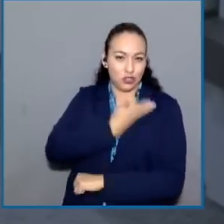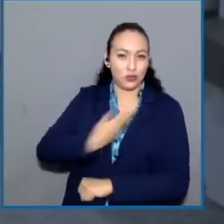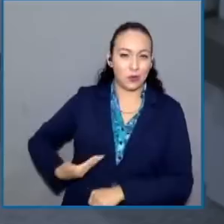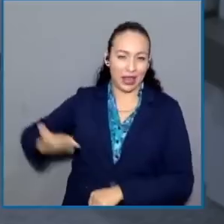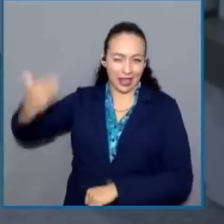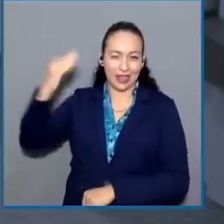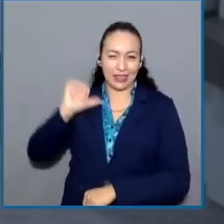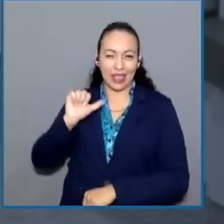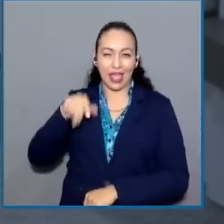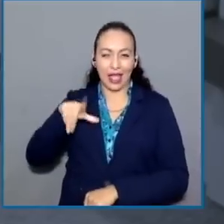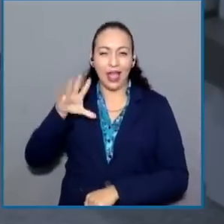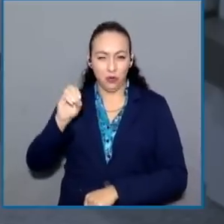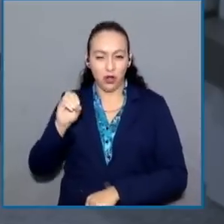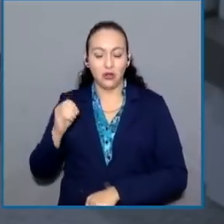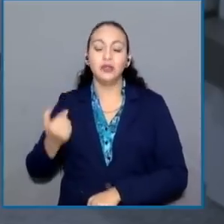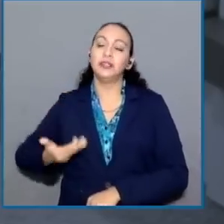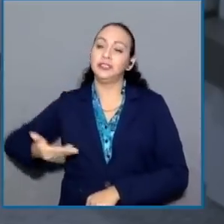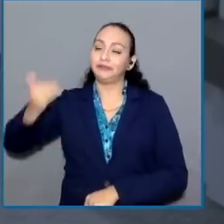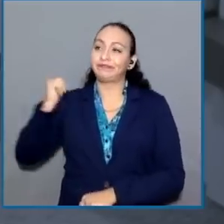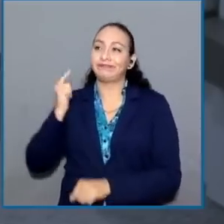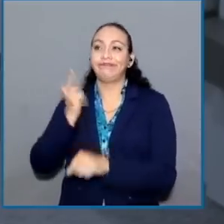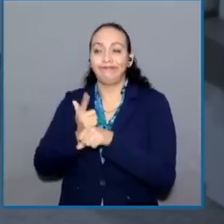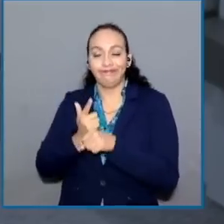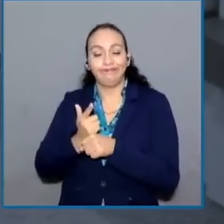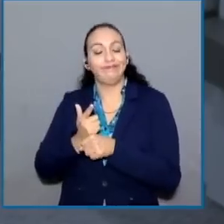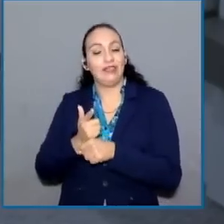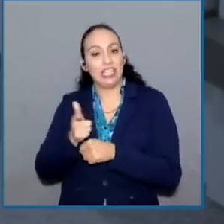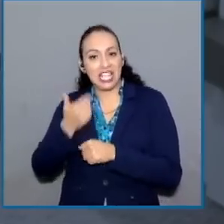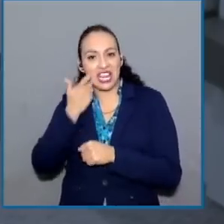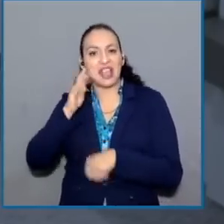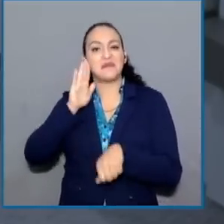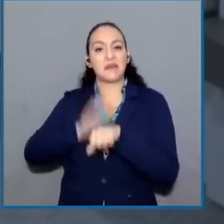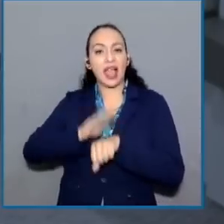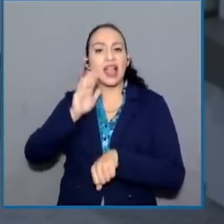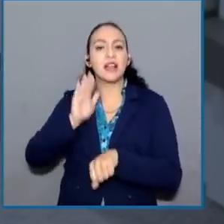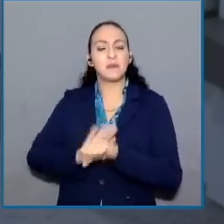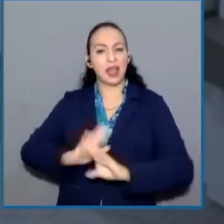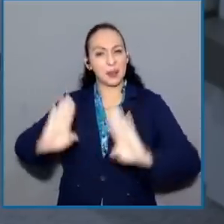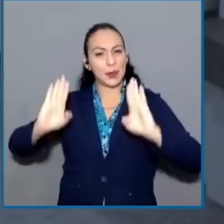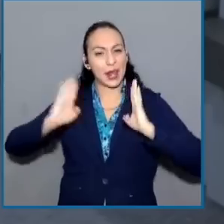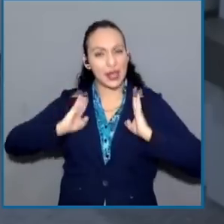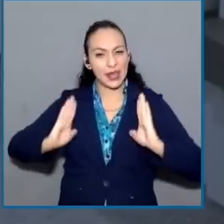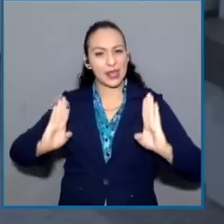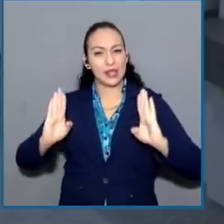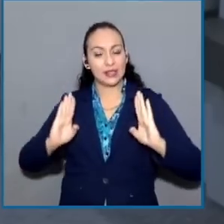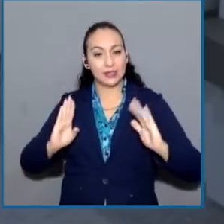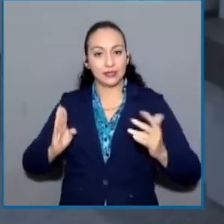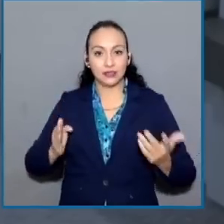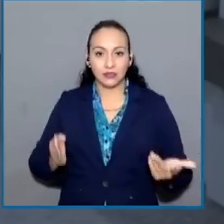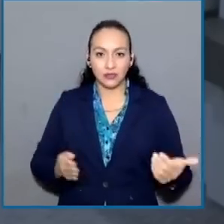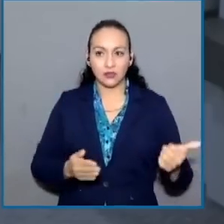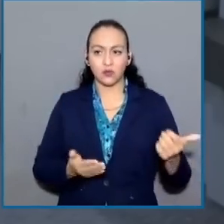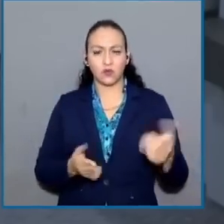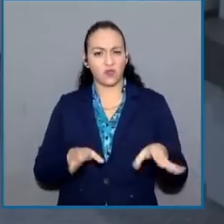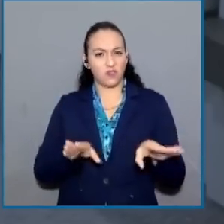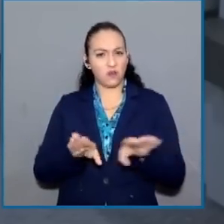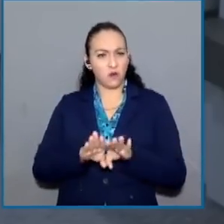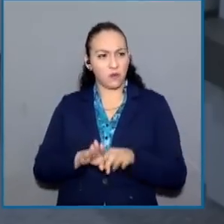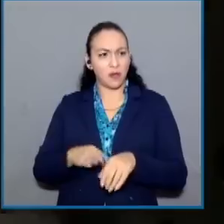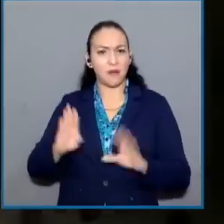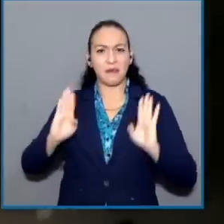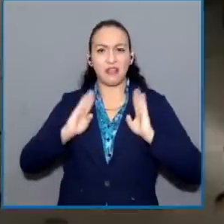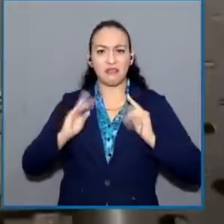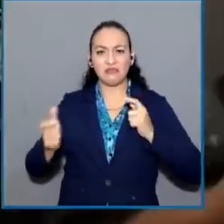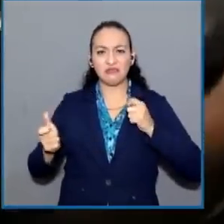que, insisto, ha sido muy eficaz, con la representación de las Fuerzas Armadas como un pueblo